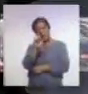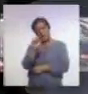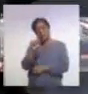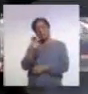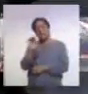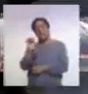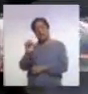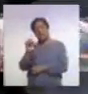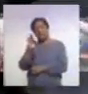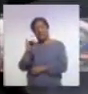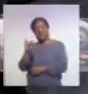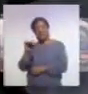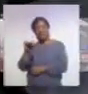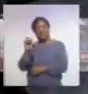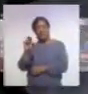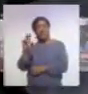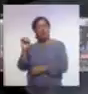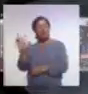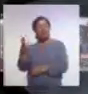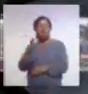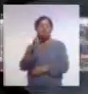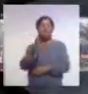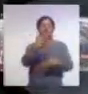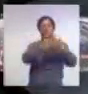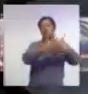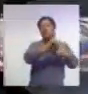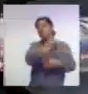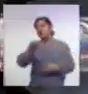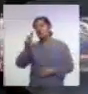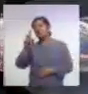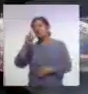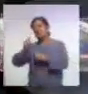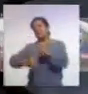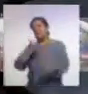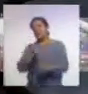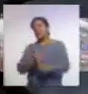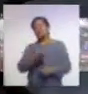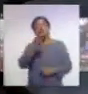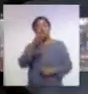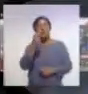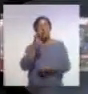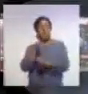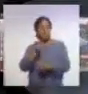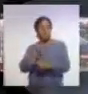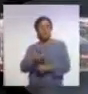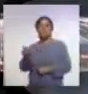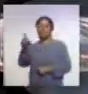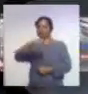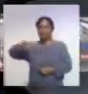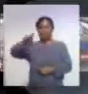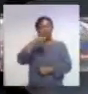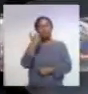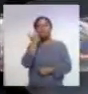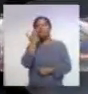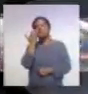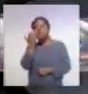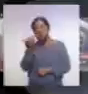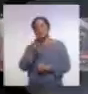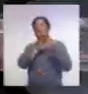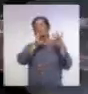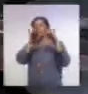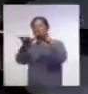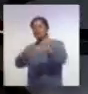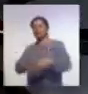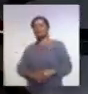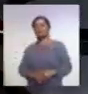hacia jóvenes de entre 15 y 30 años. Entonces, pues ahí está la invitación, ¿no? Para todos los que quieran acudir. ¿Tienen que